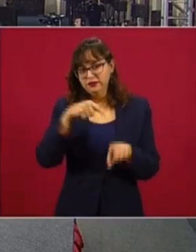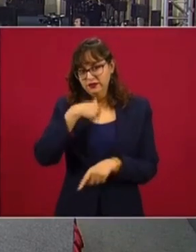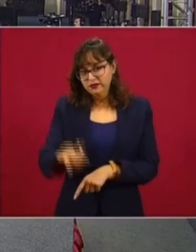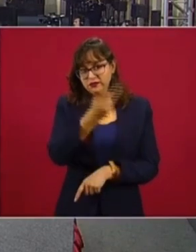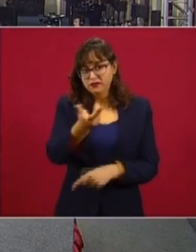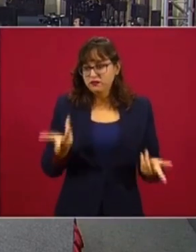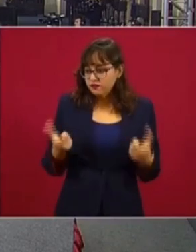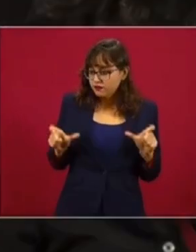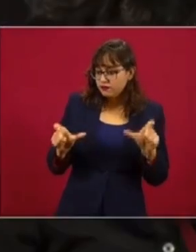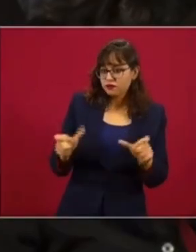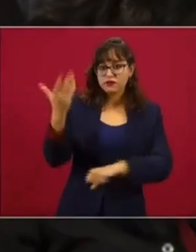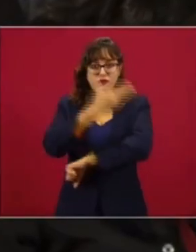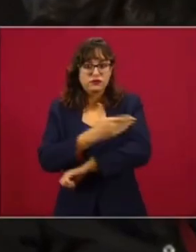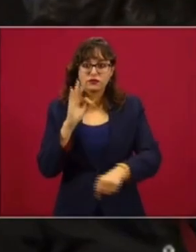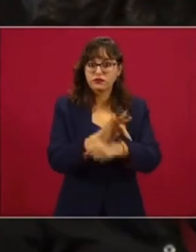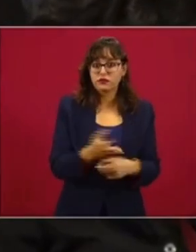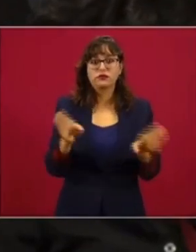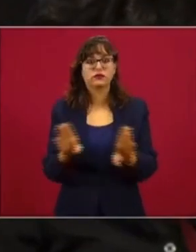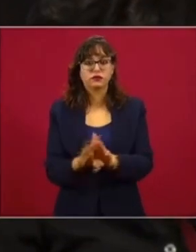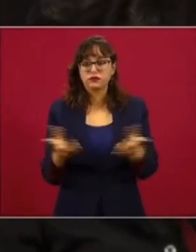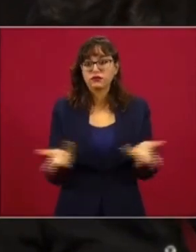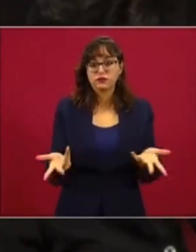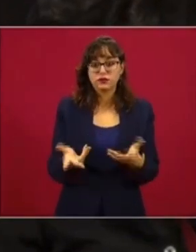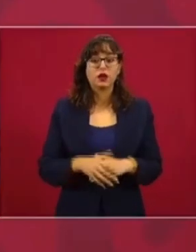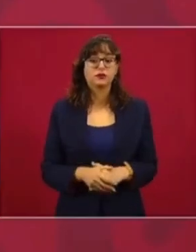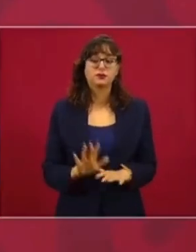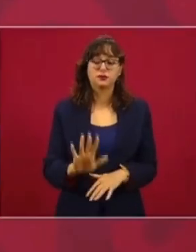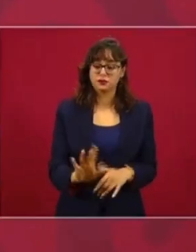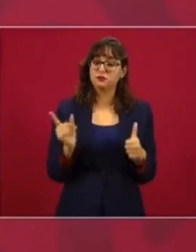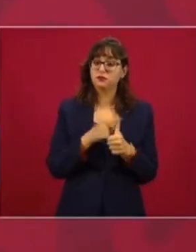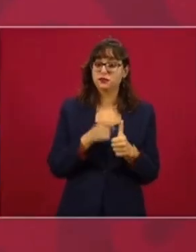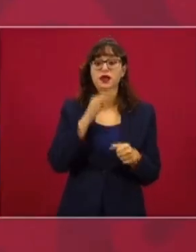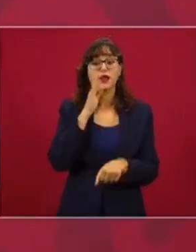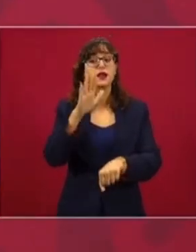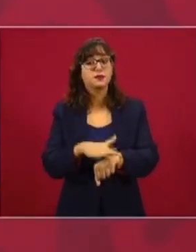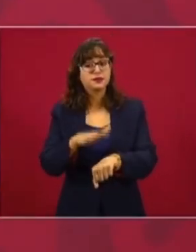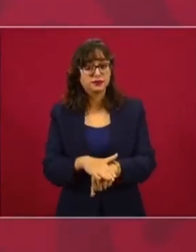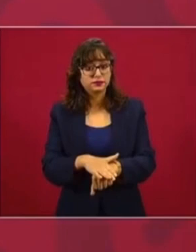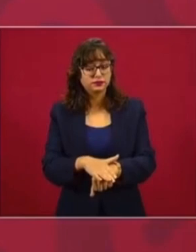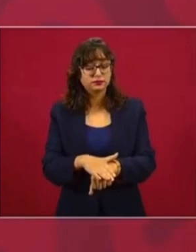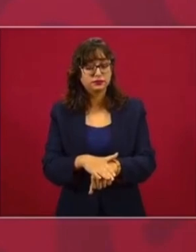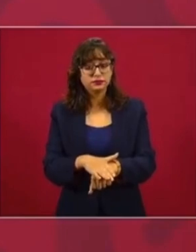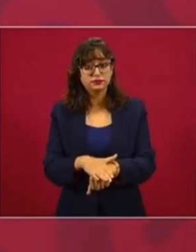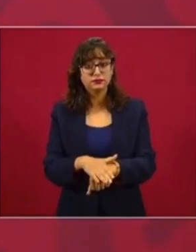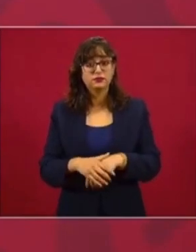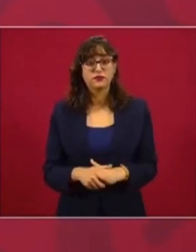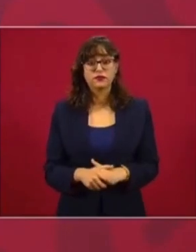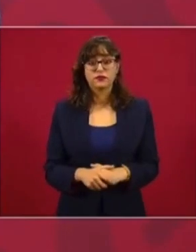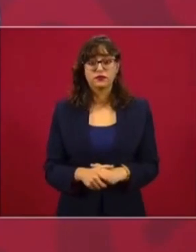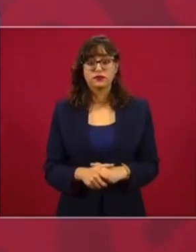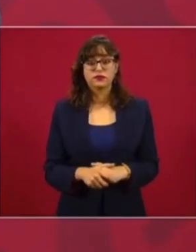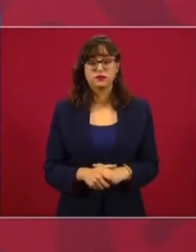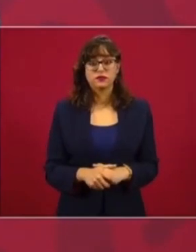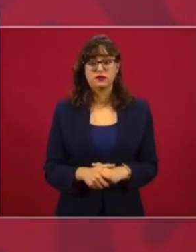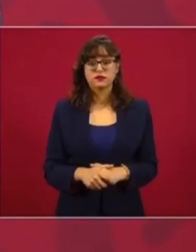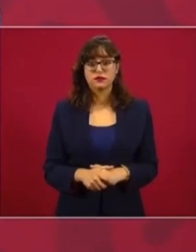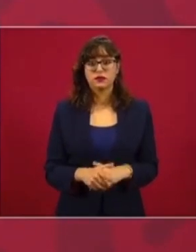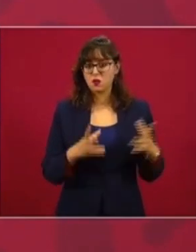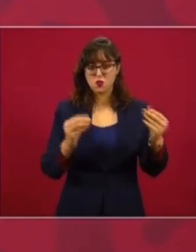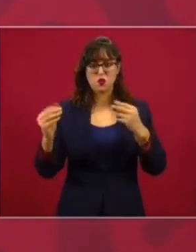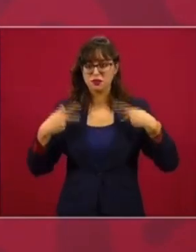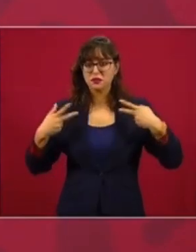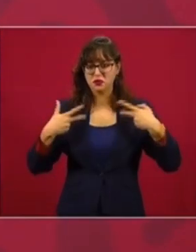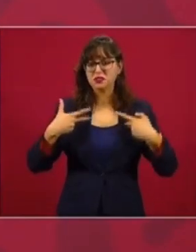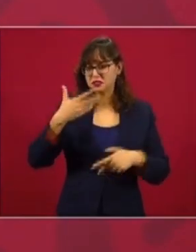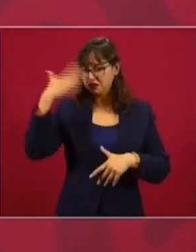casetas? ¿Cuáles son las acciones? Bueno, primero, con este llamado. Muchos saben que ya es otra